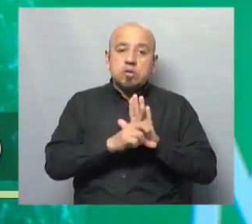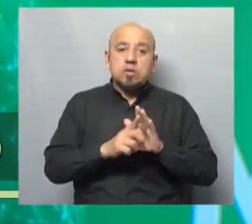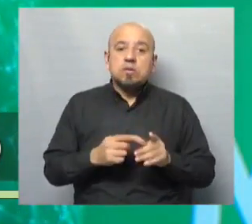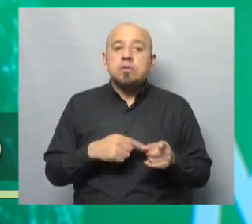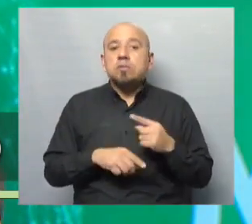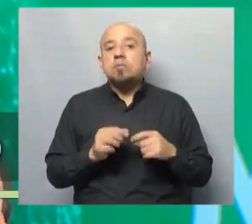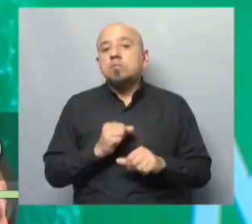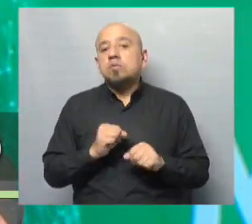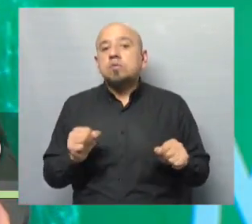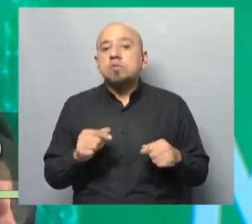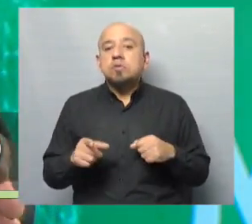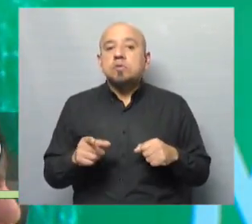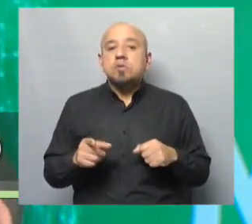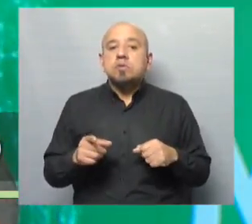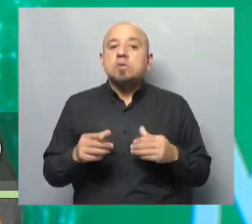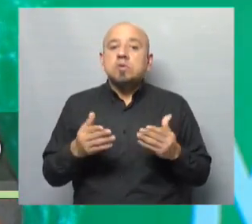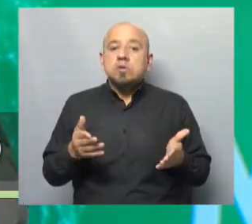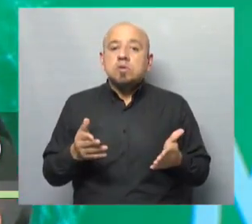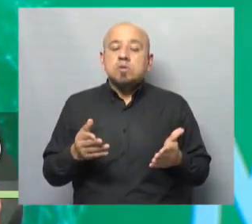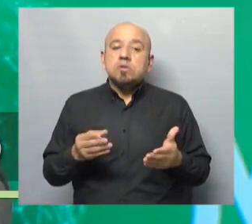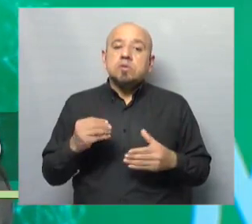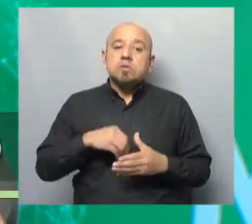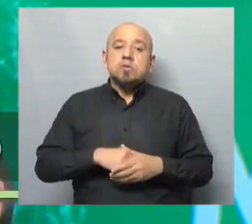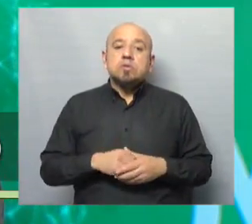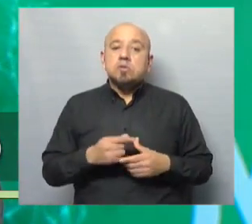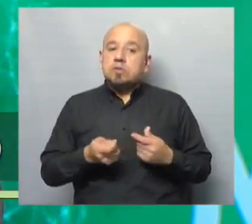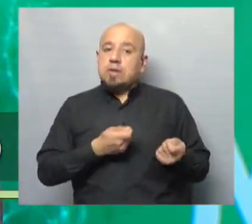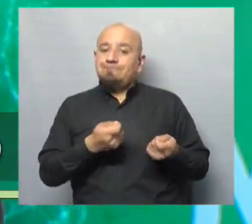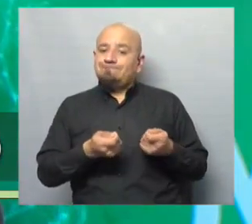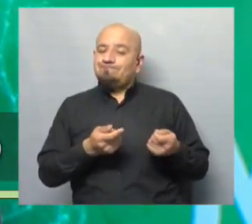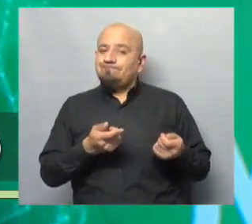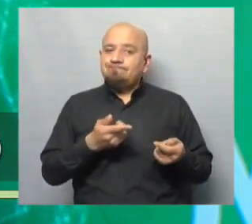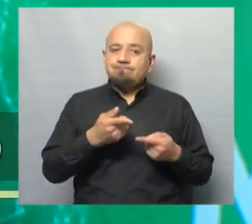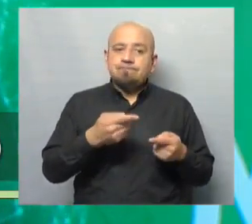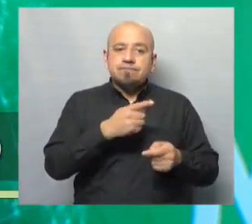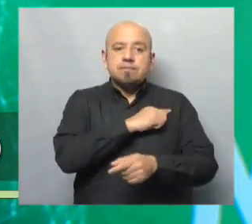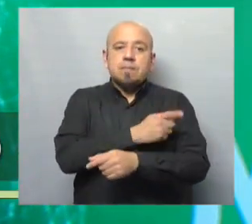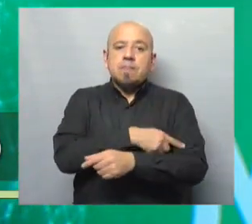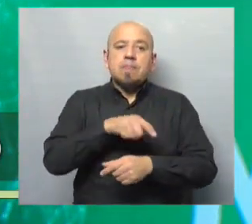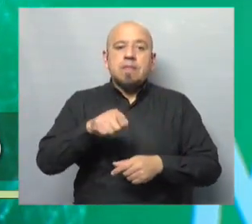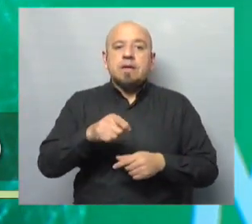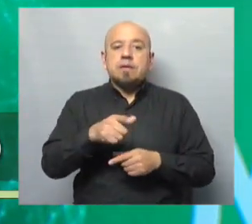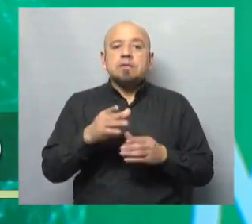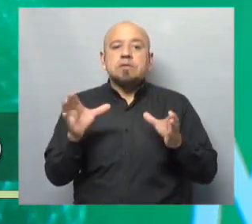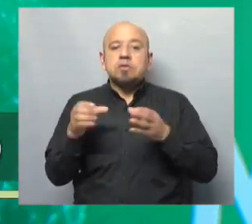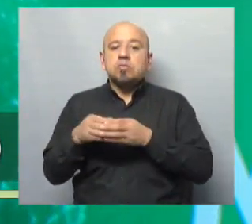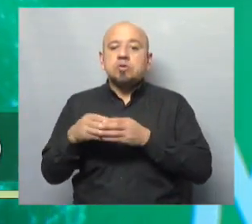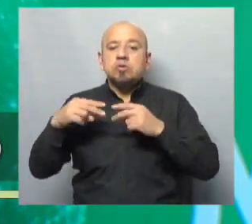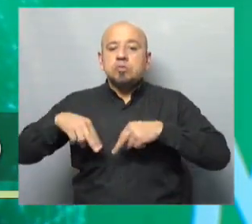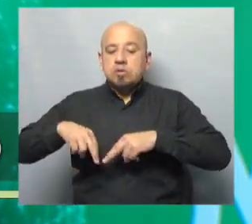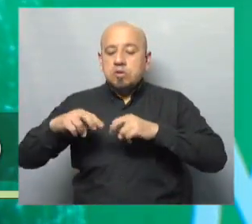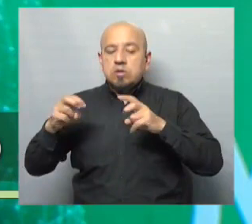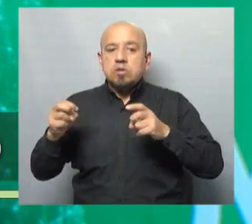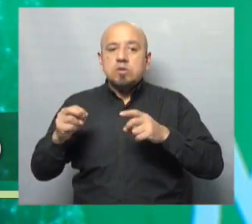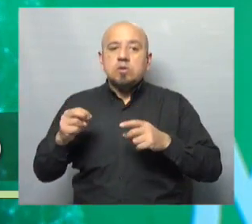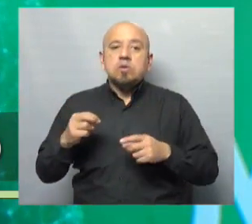puede ser una injerencia indebida y una presión indebida sobre el poder judicial porque las comisiones simplificadoras y yo he